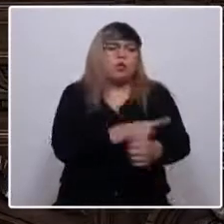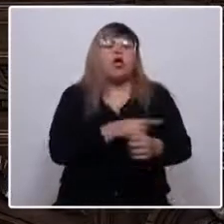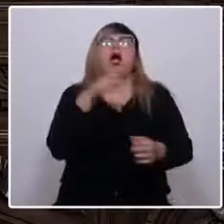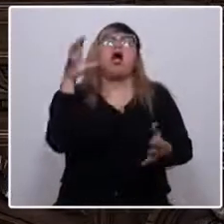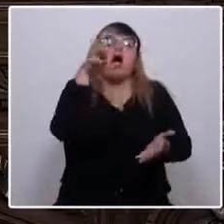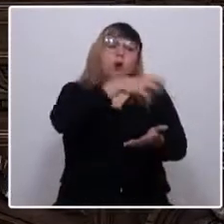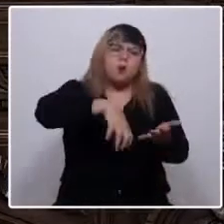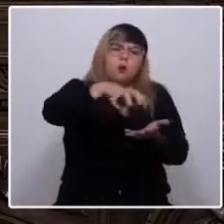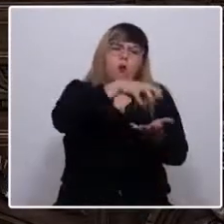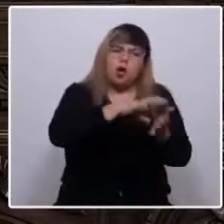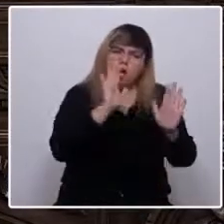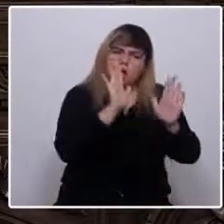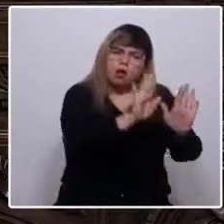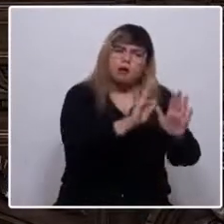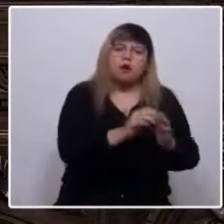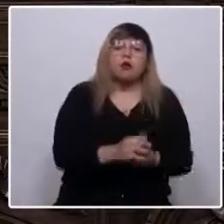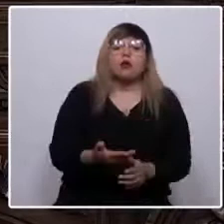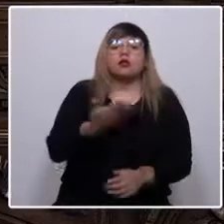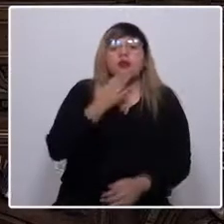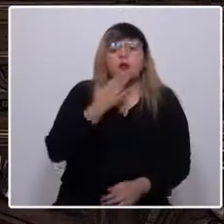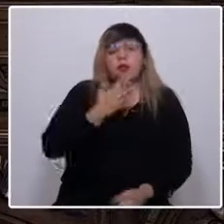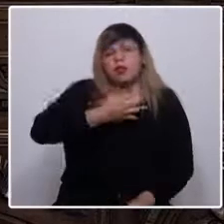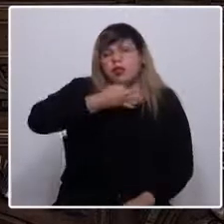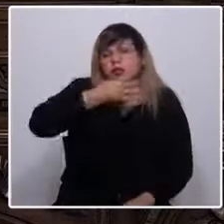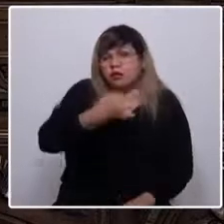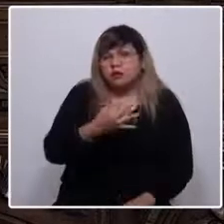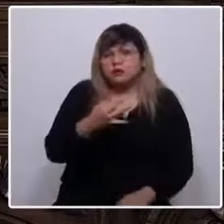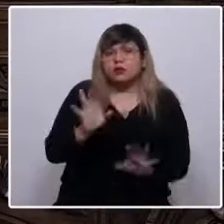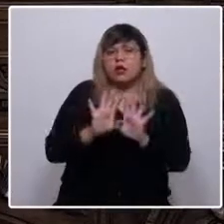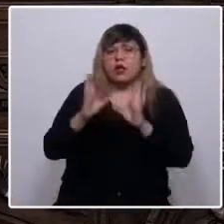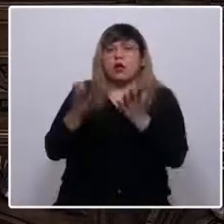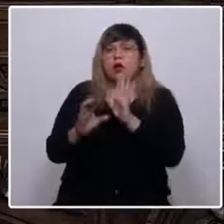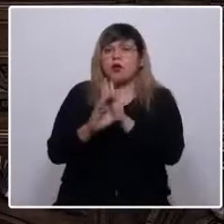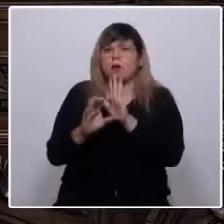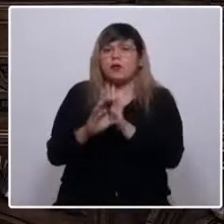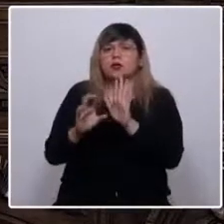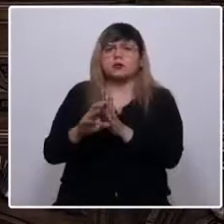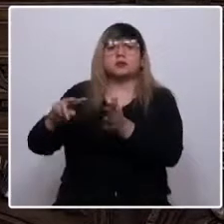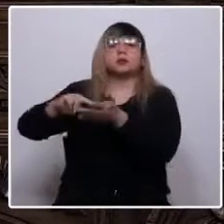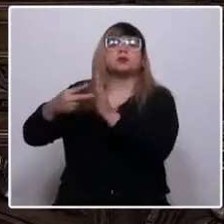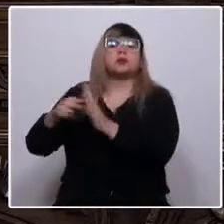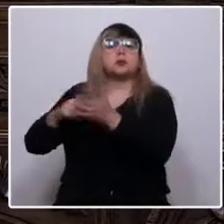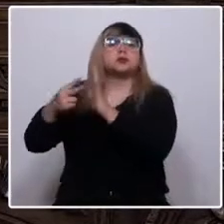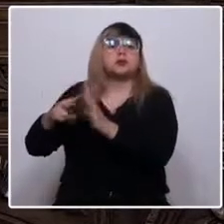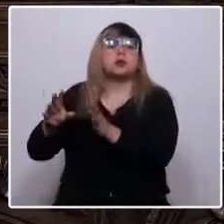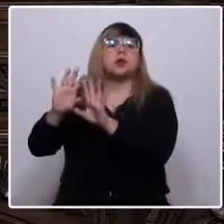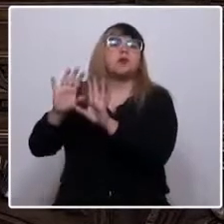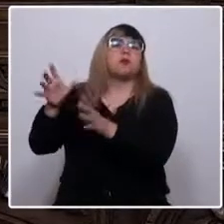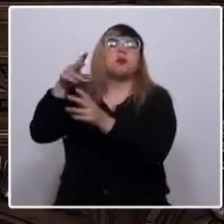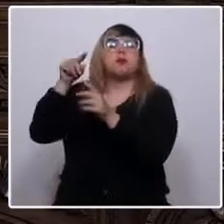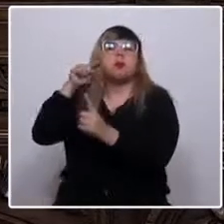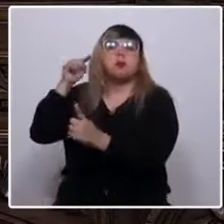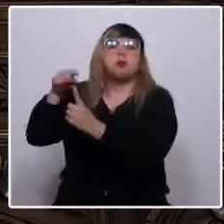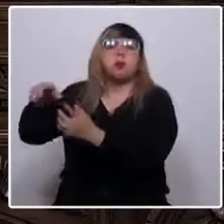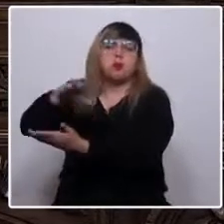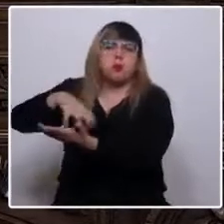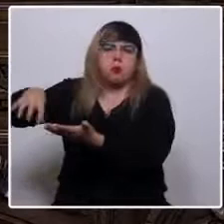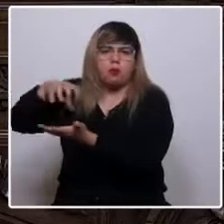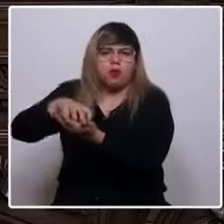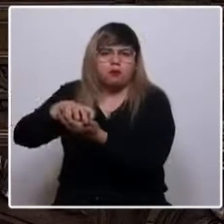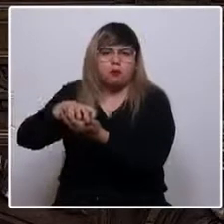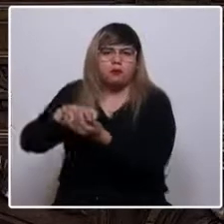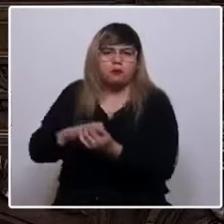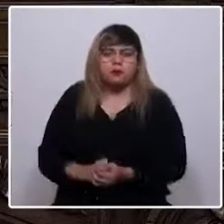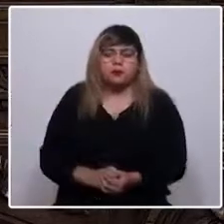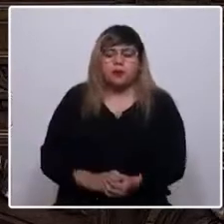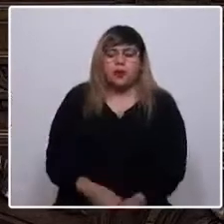también sabe la voz de que la convención se iba a desbordar por el pueblo se prometió también correr el cerco